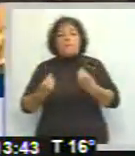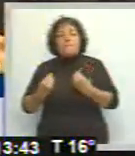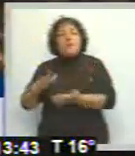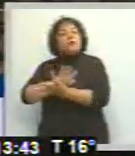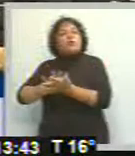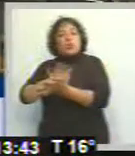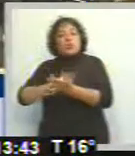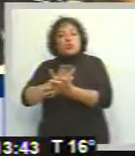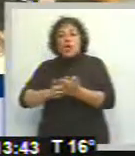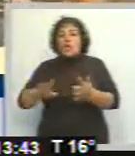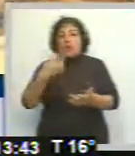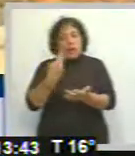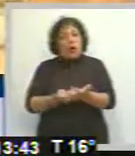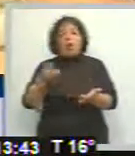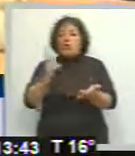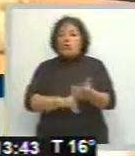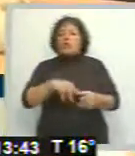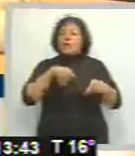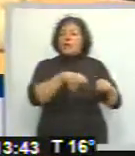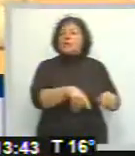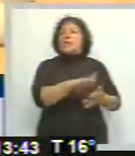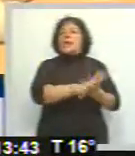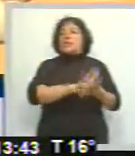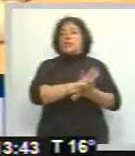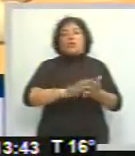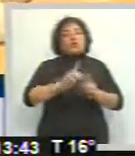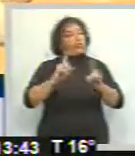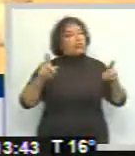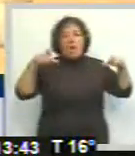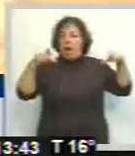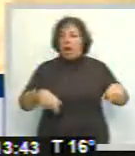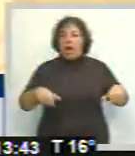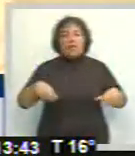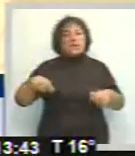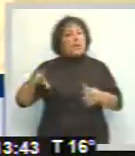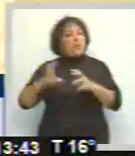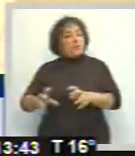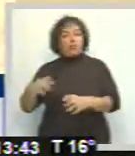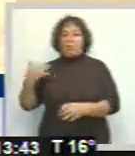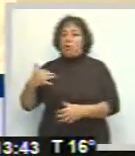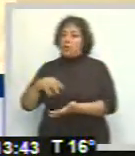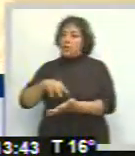para que no se repitan estos hechos en los estadios del fútbol salteño.